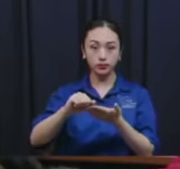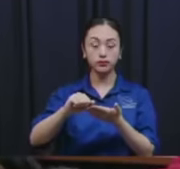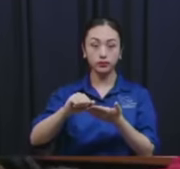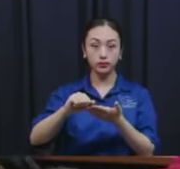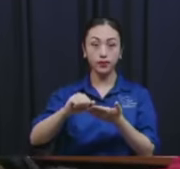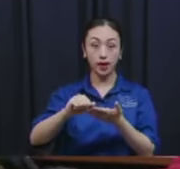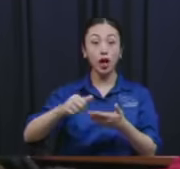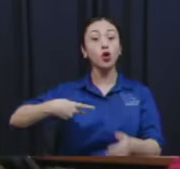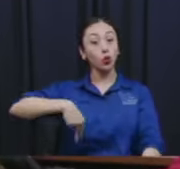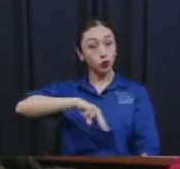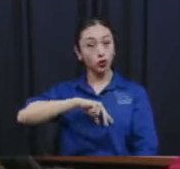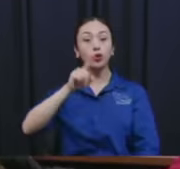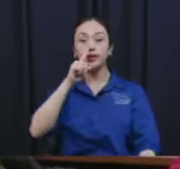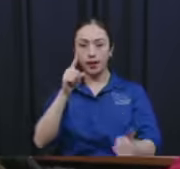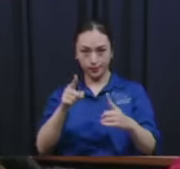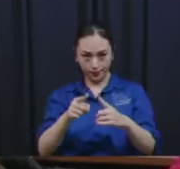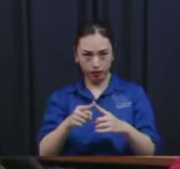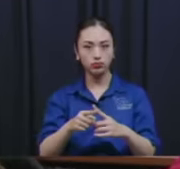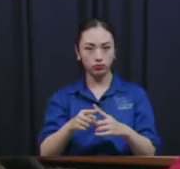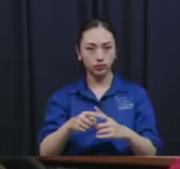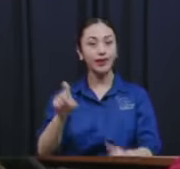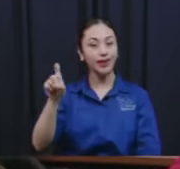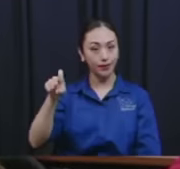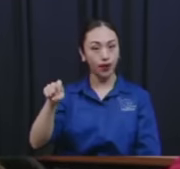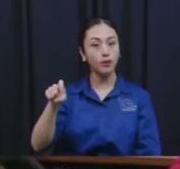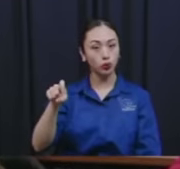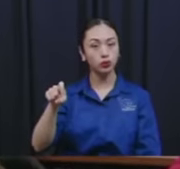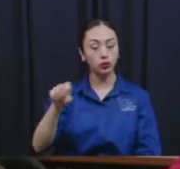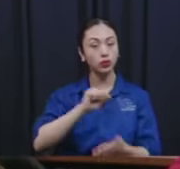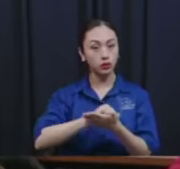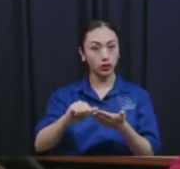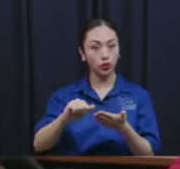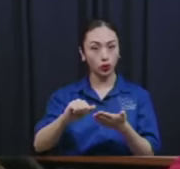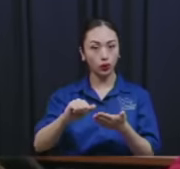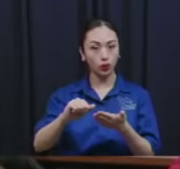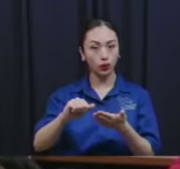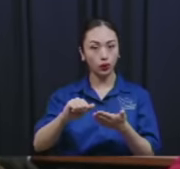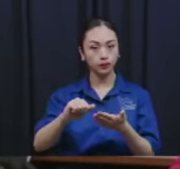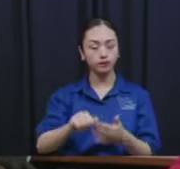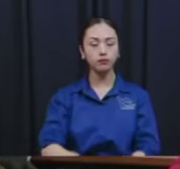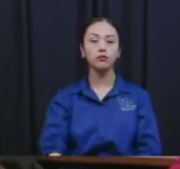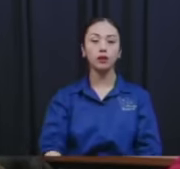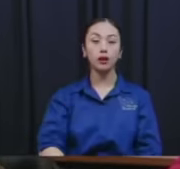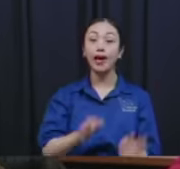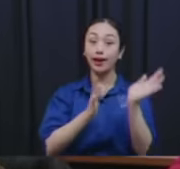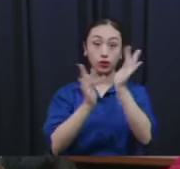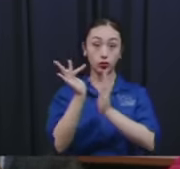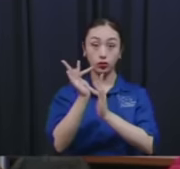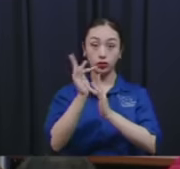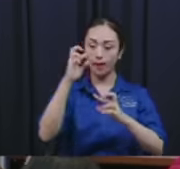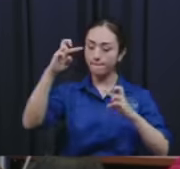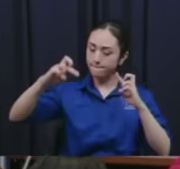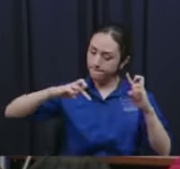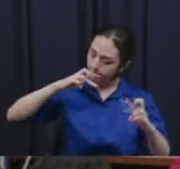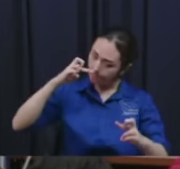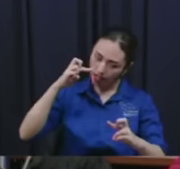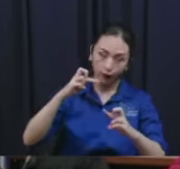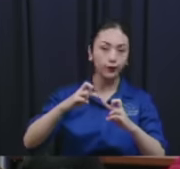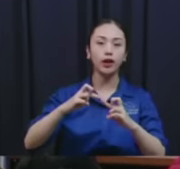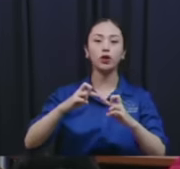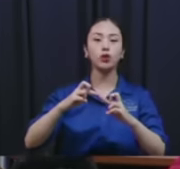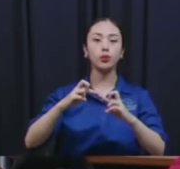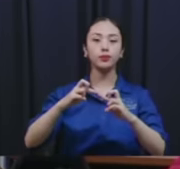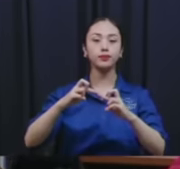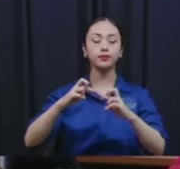dice que nosotros debemos ser Santos como él es Santo dice que él es perfecto o no dice